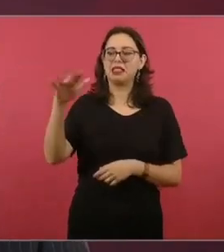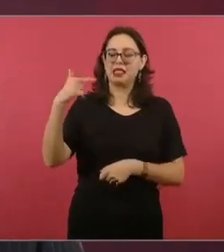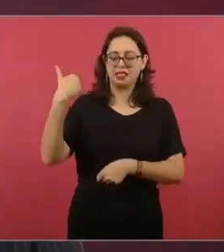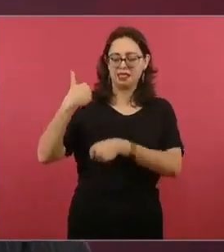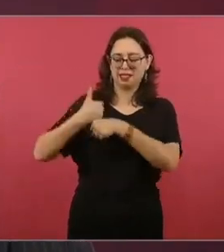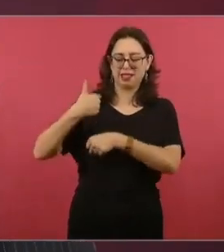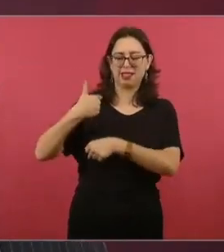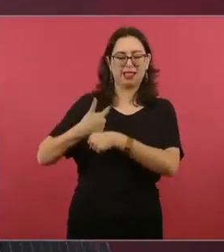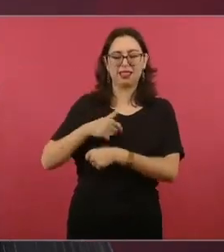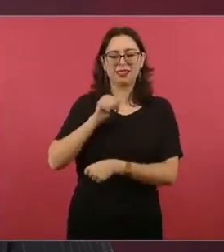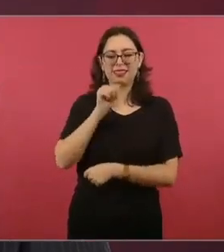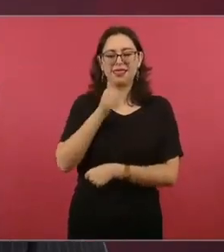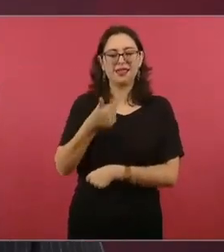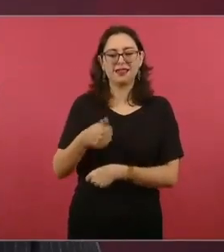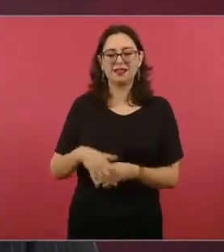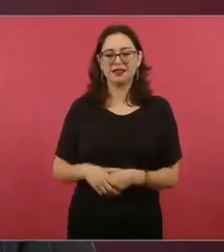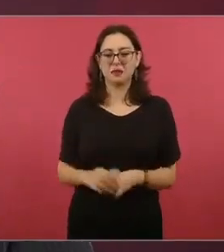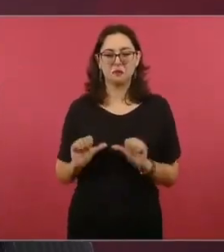Empiezan